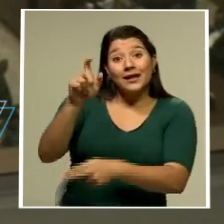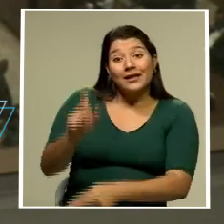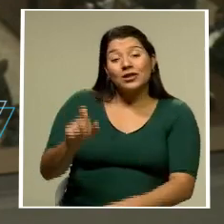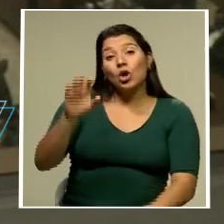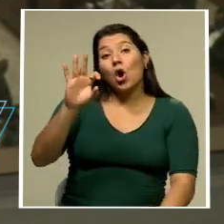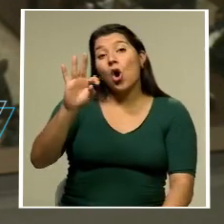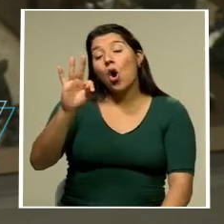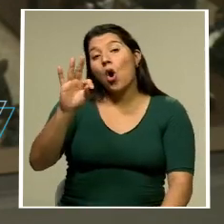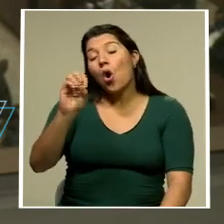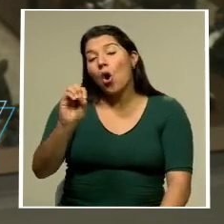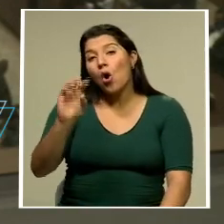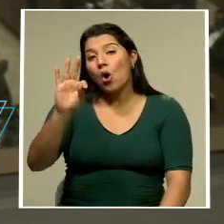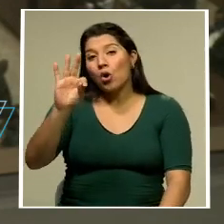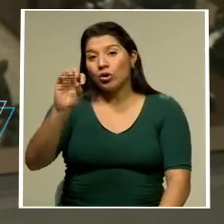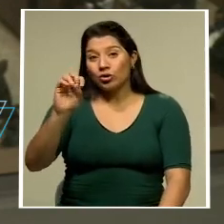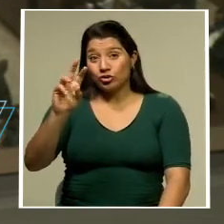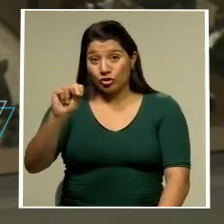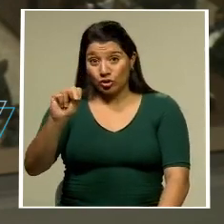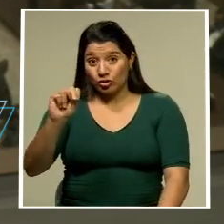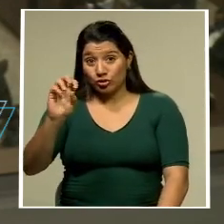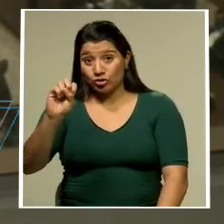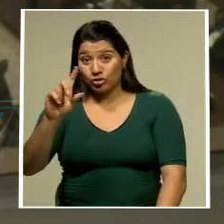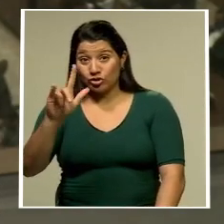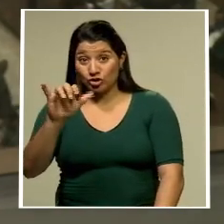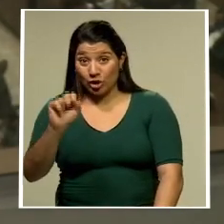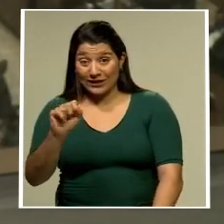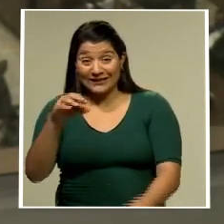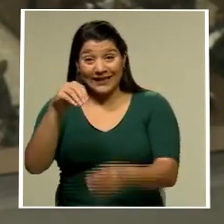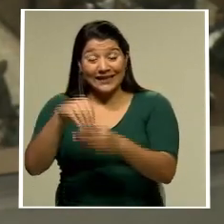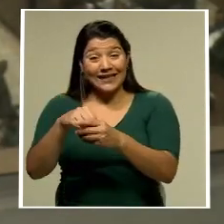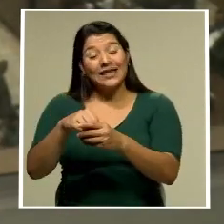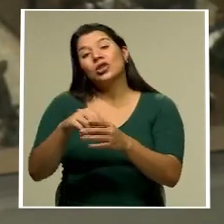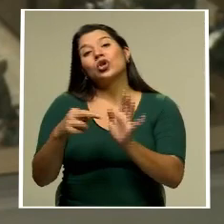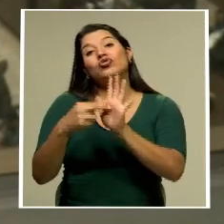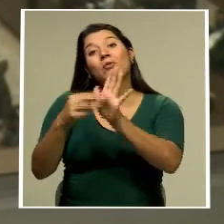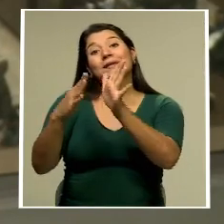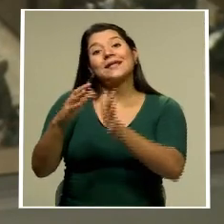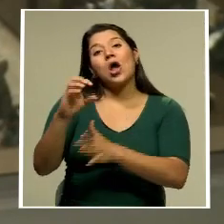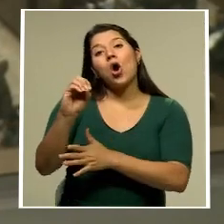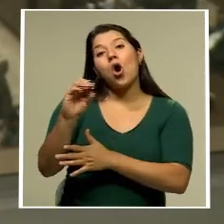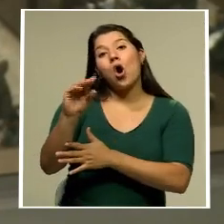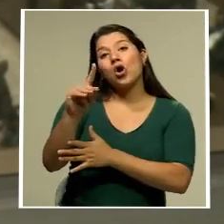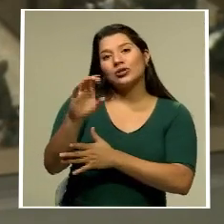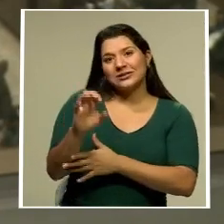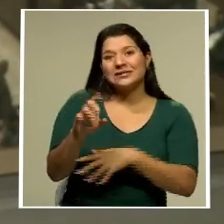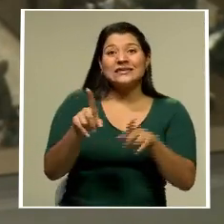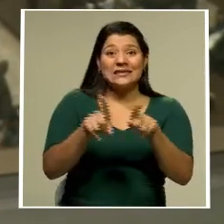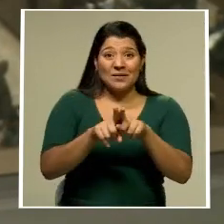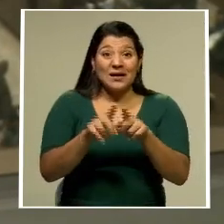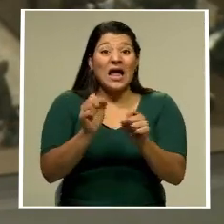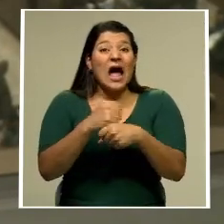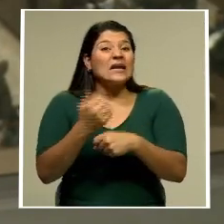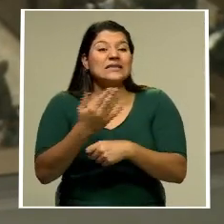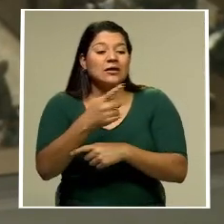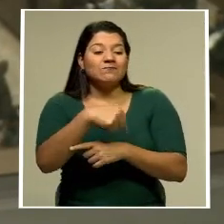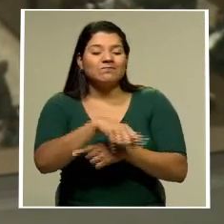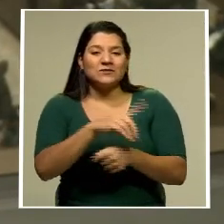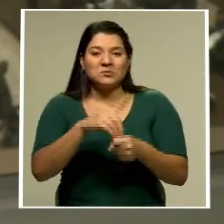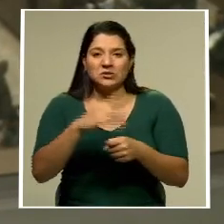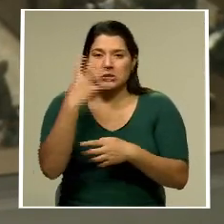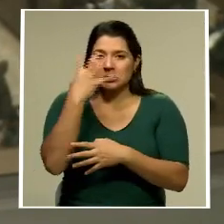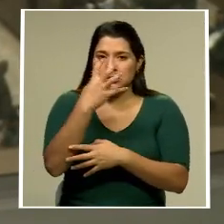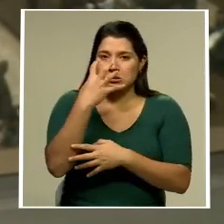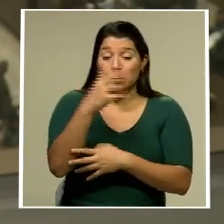la OCDE, pues ha despertado el malestar también de la presidencia de la Asamblea Legislativa. Bueno, recordemos